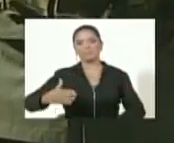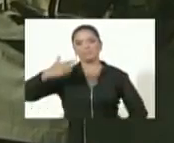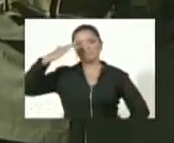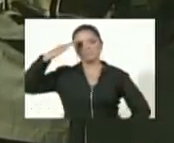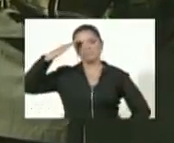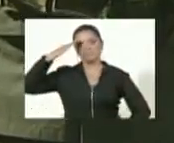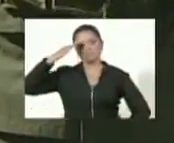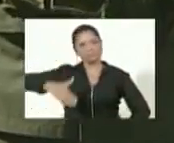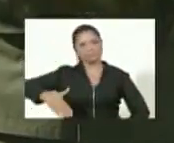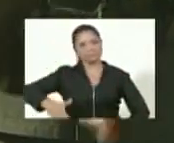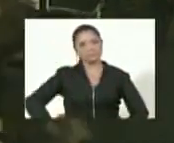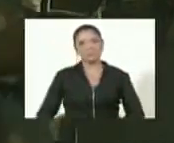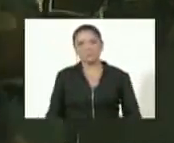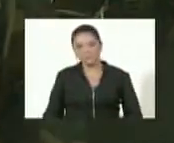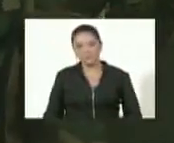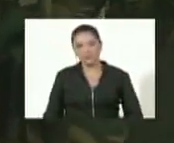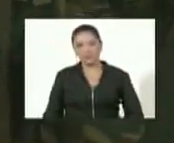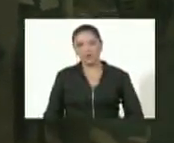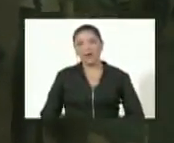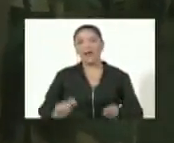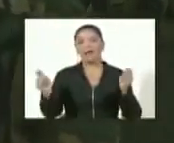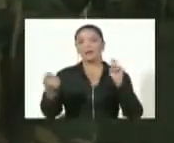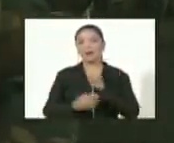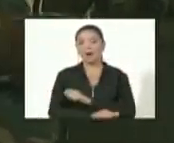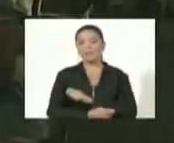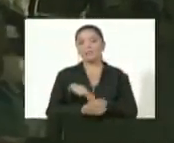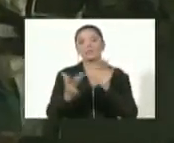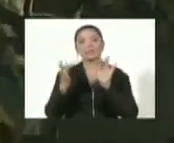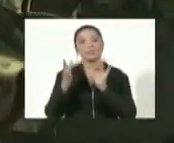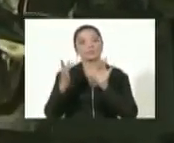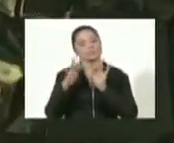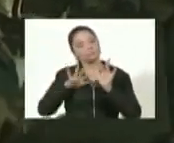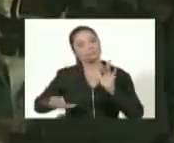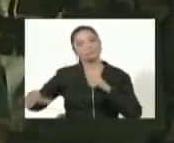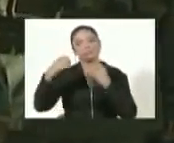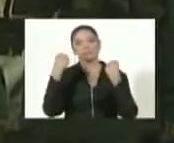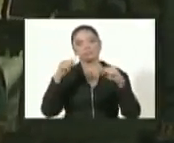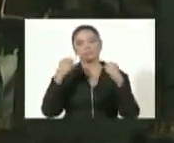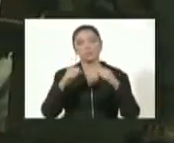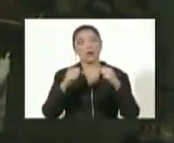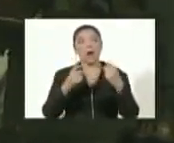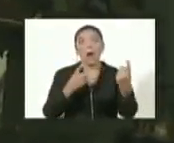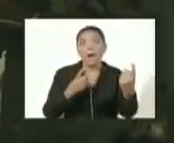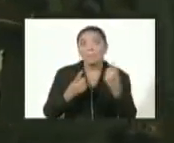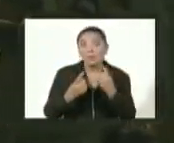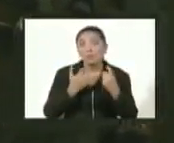para hacer el cambio a los siguientes escenarios del ejercicio y cualquier pregunta, mi comandante jefe.